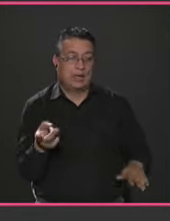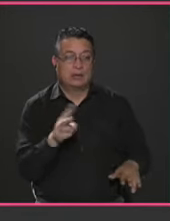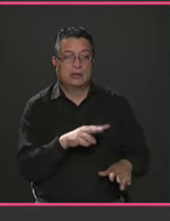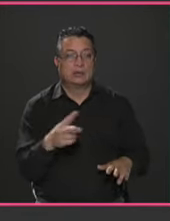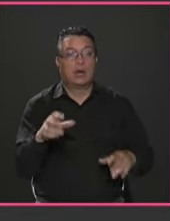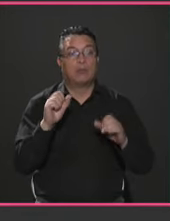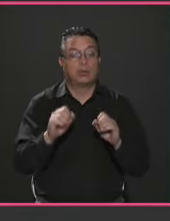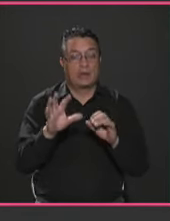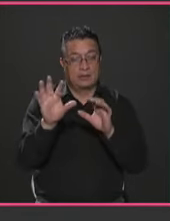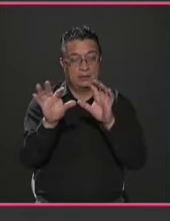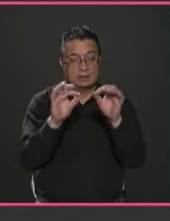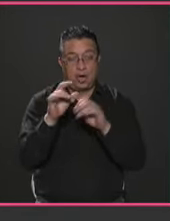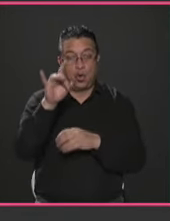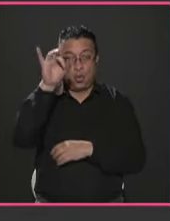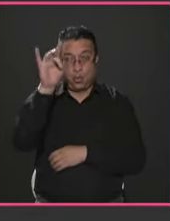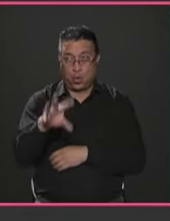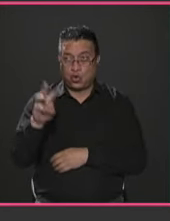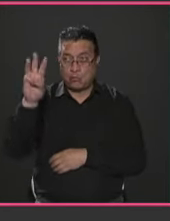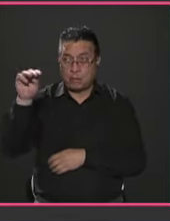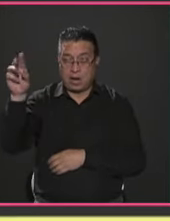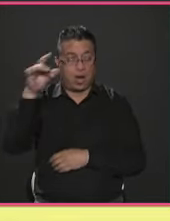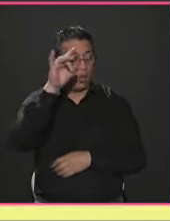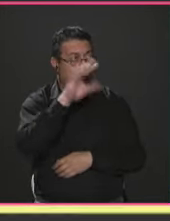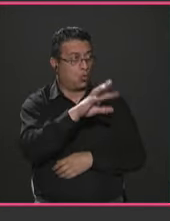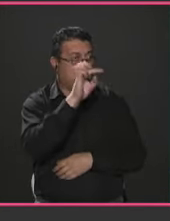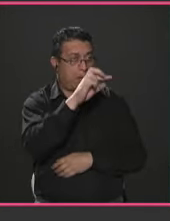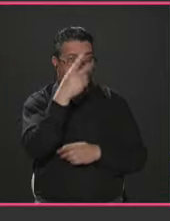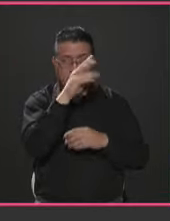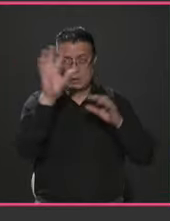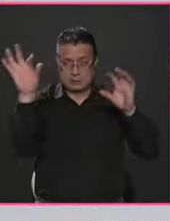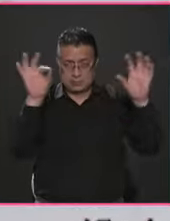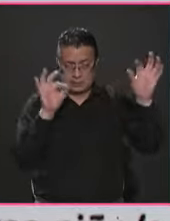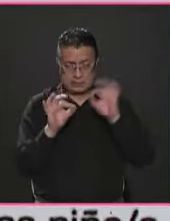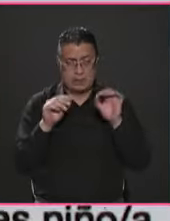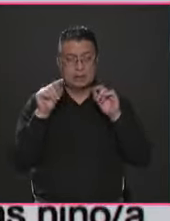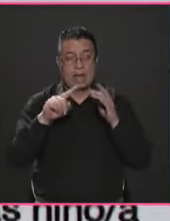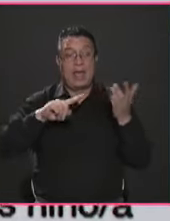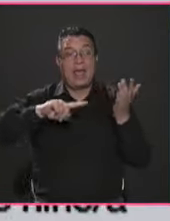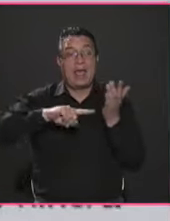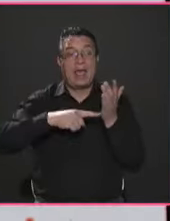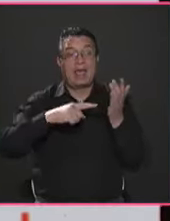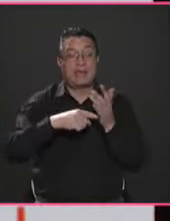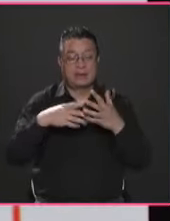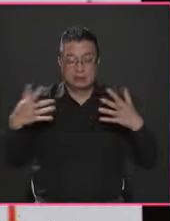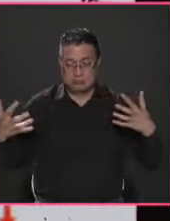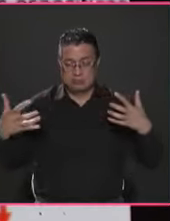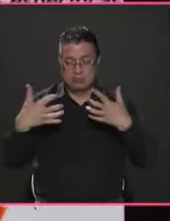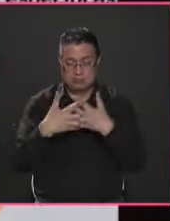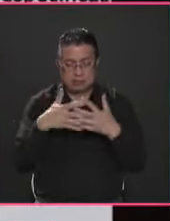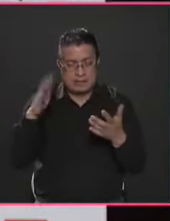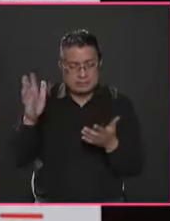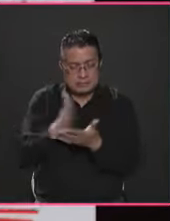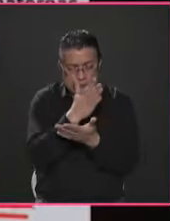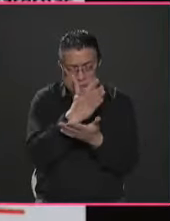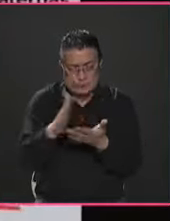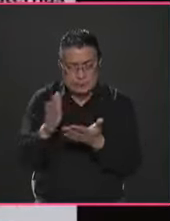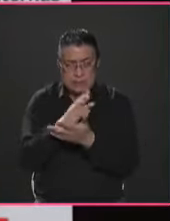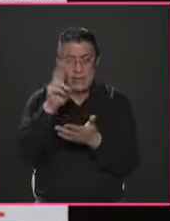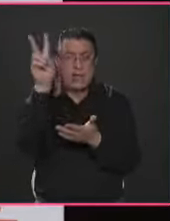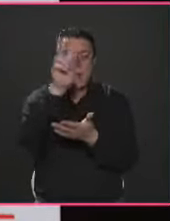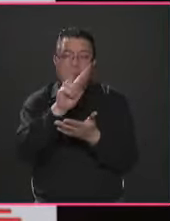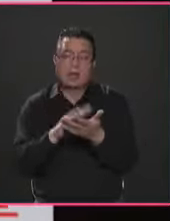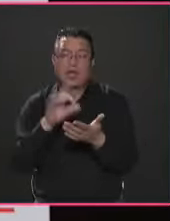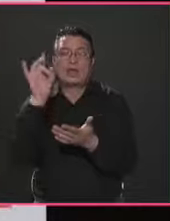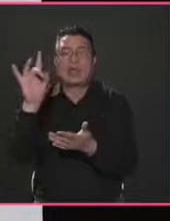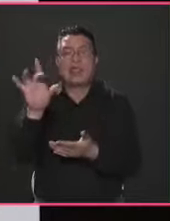identificamos Qué es único de la madre Qué es único del padre para luego usando técnicas de de Machine learning clasificar las lecturas